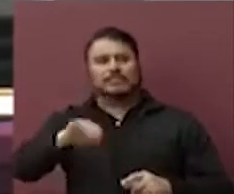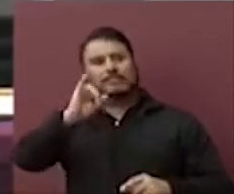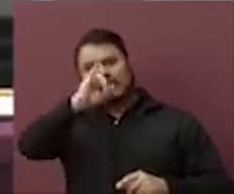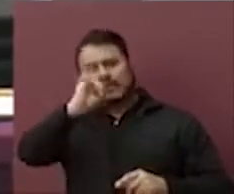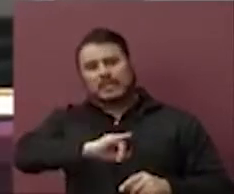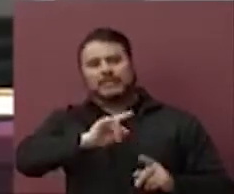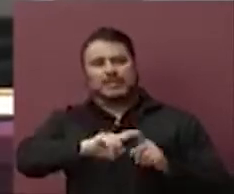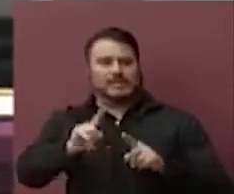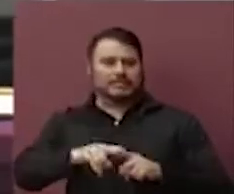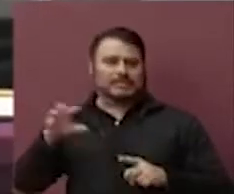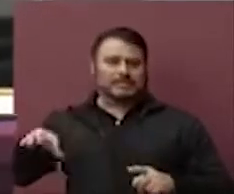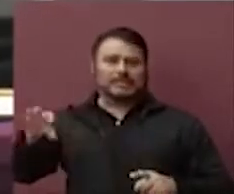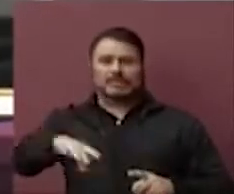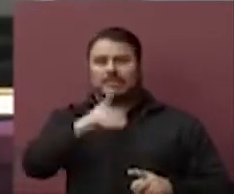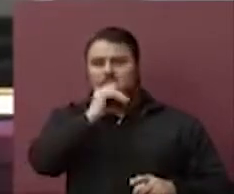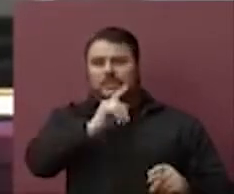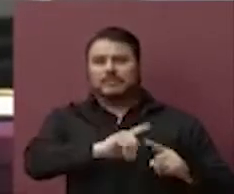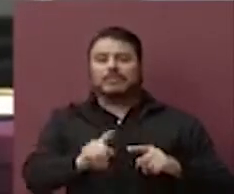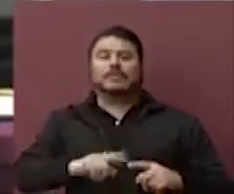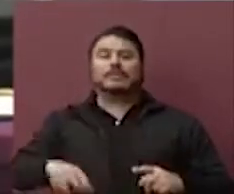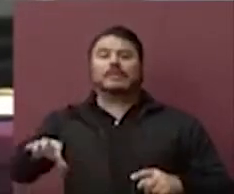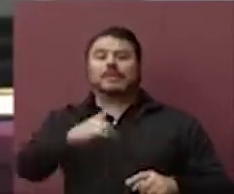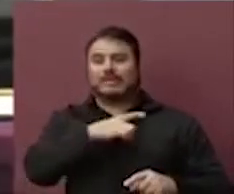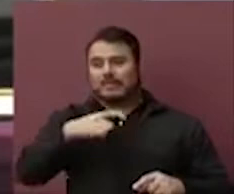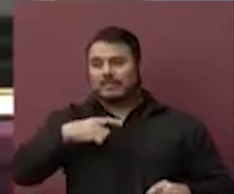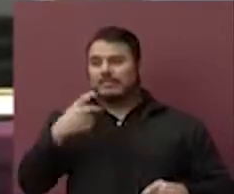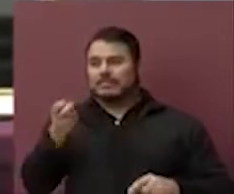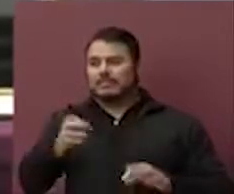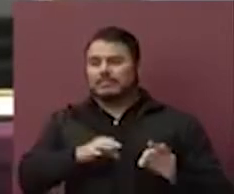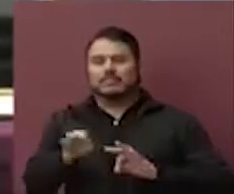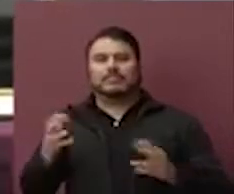distritos, con los mandos policíacos, que tienen que dar esa batalla.